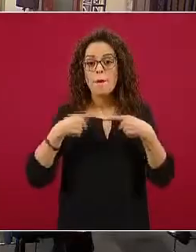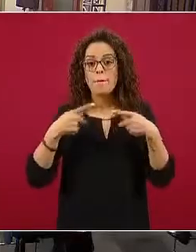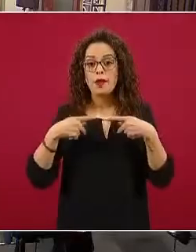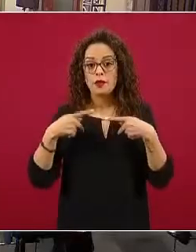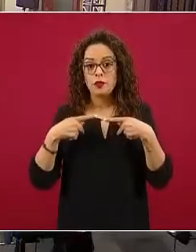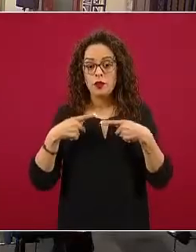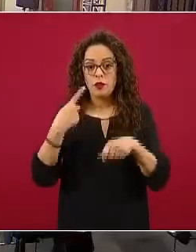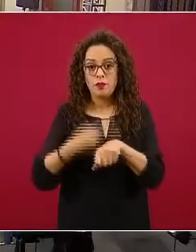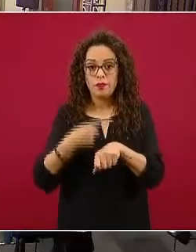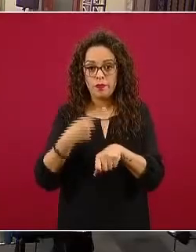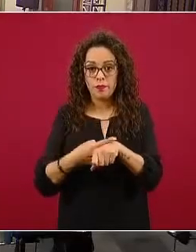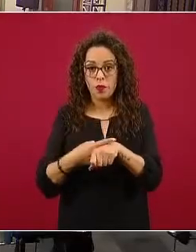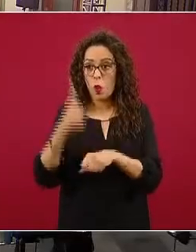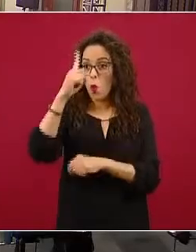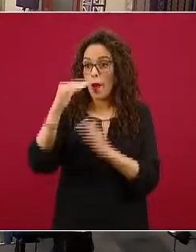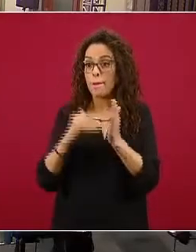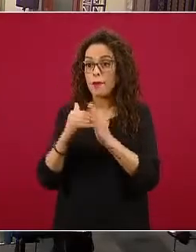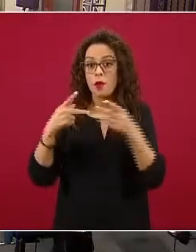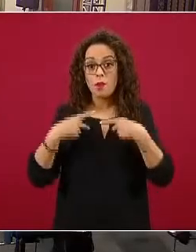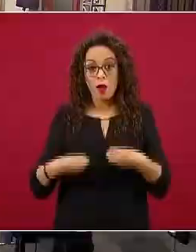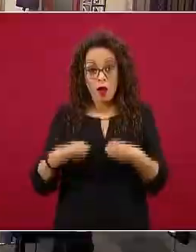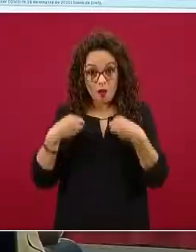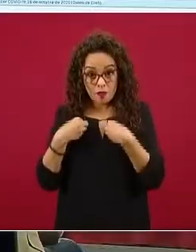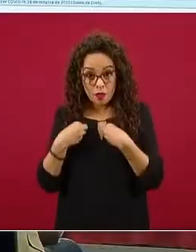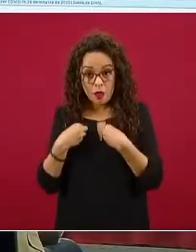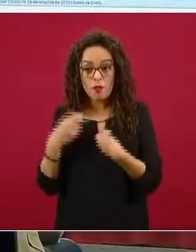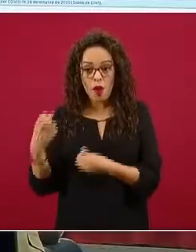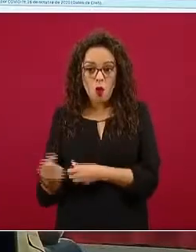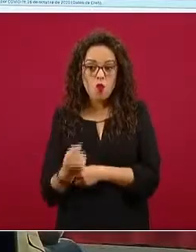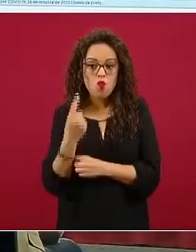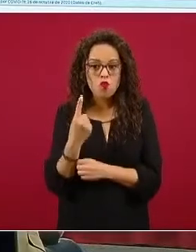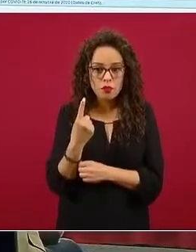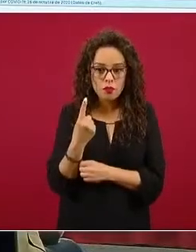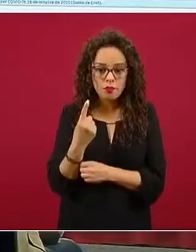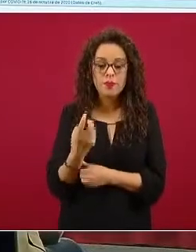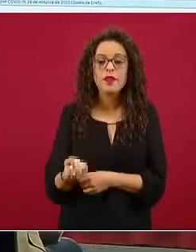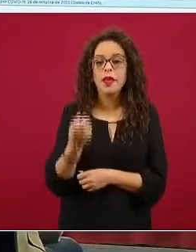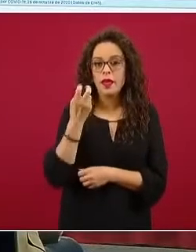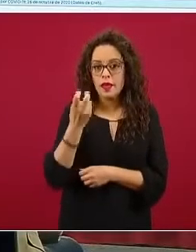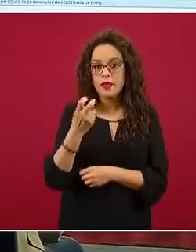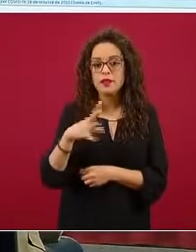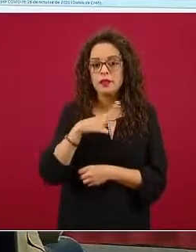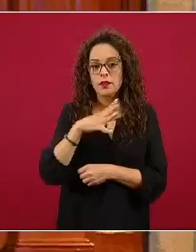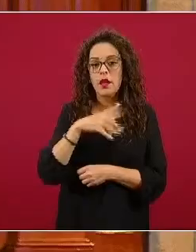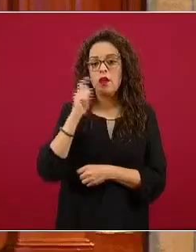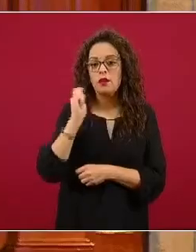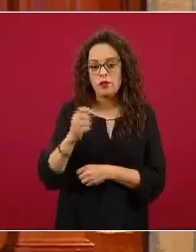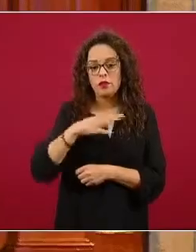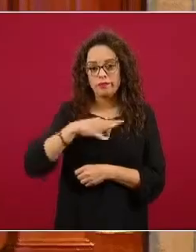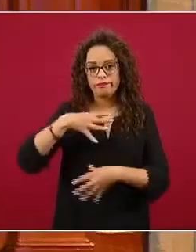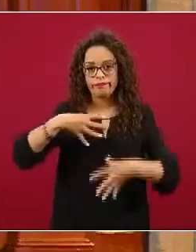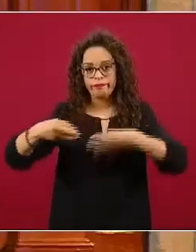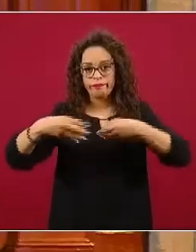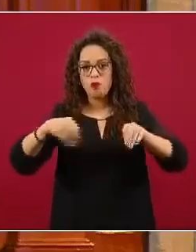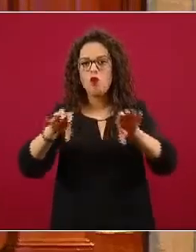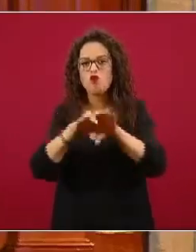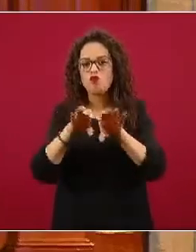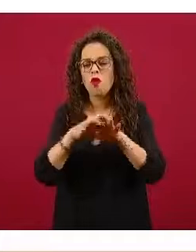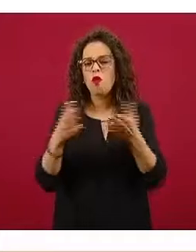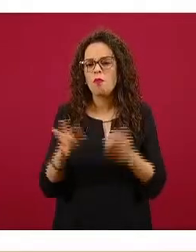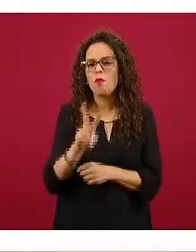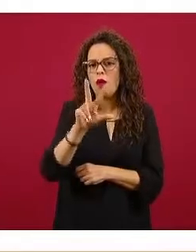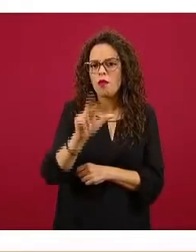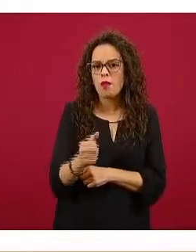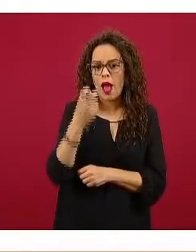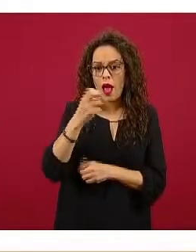una de ellas, y entonces poder ver la tendencia que en las últimas semanas tiene el comportamiento epidémico en estas regiones. Aquí destaca